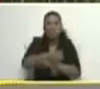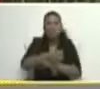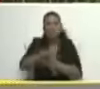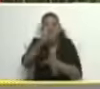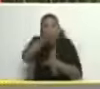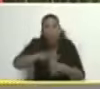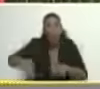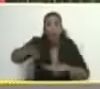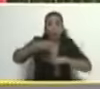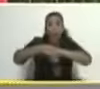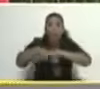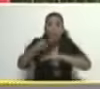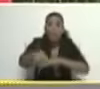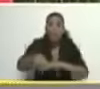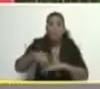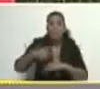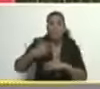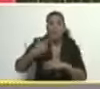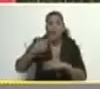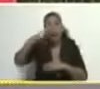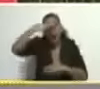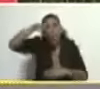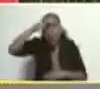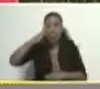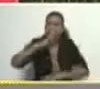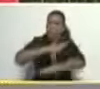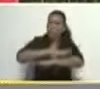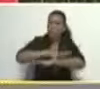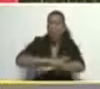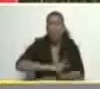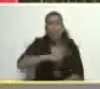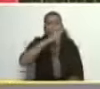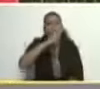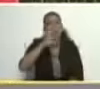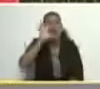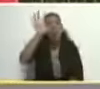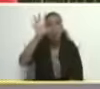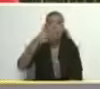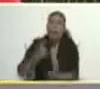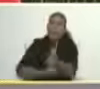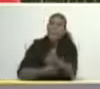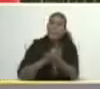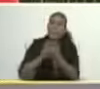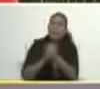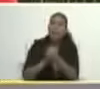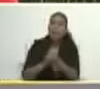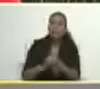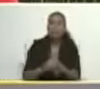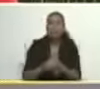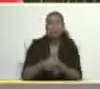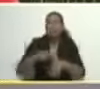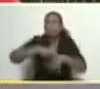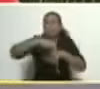act este acto tan terrible sobre una nación hermana.